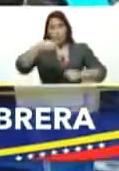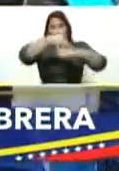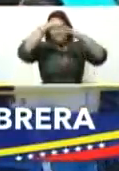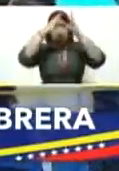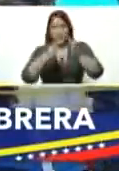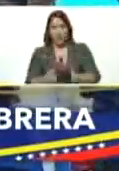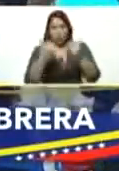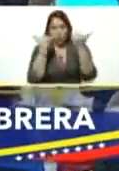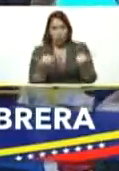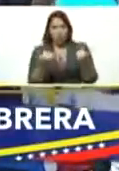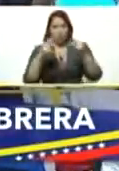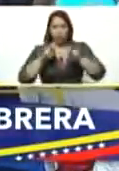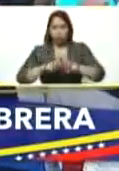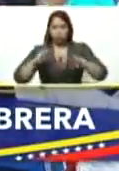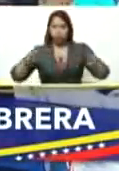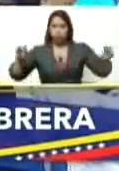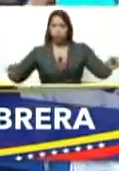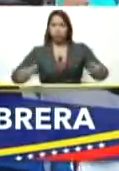del pleno